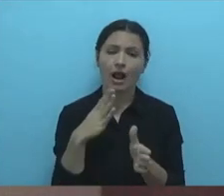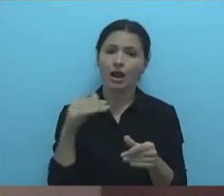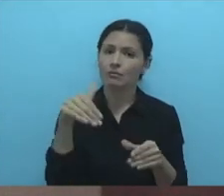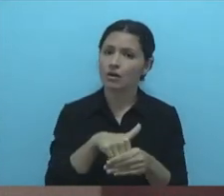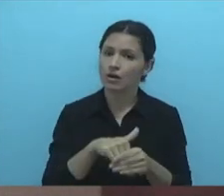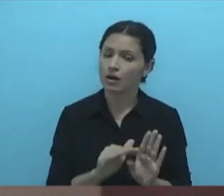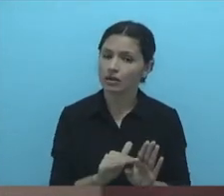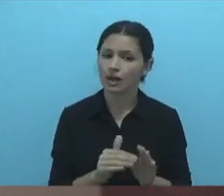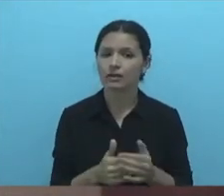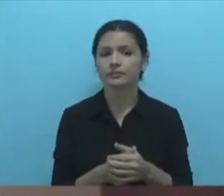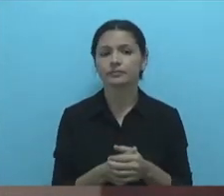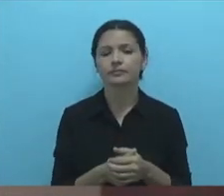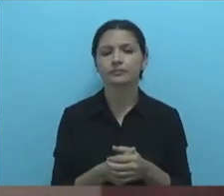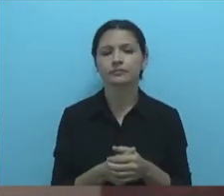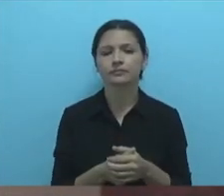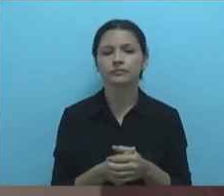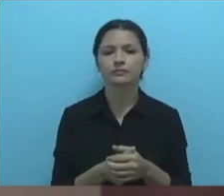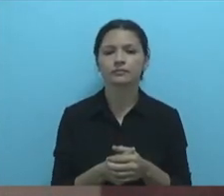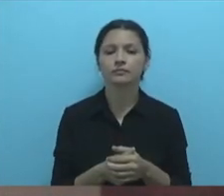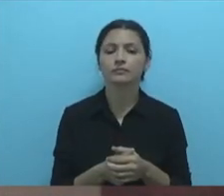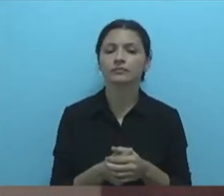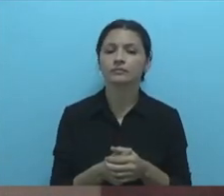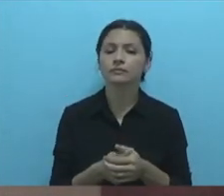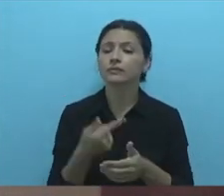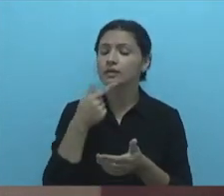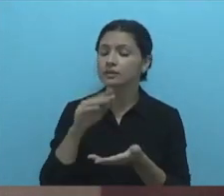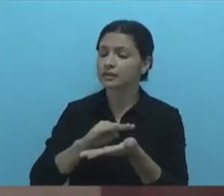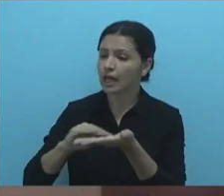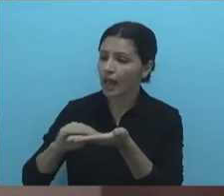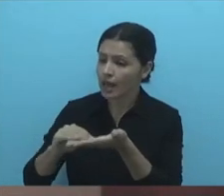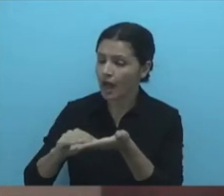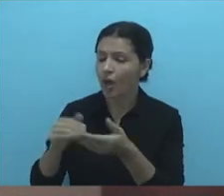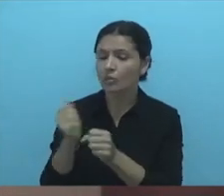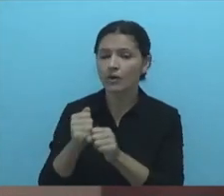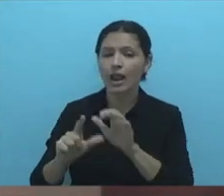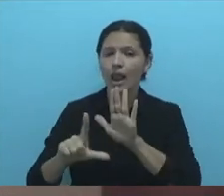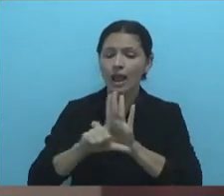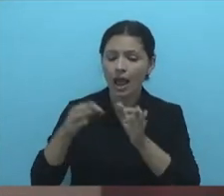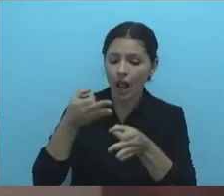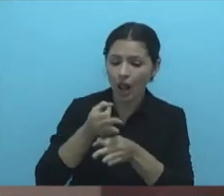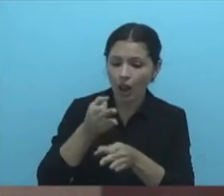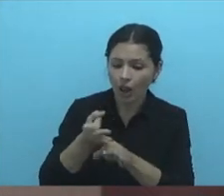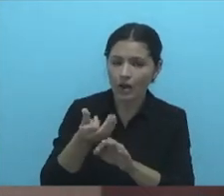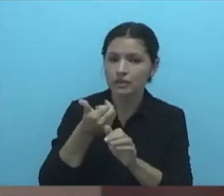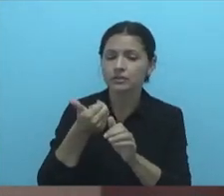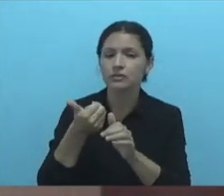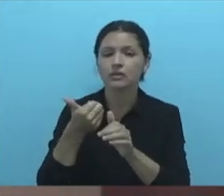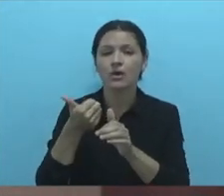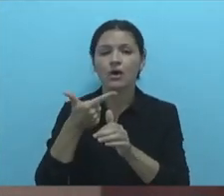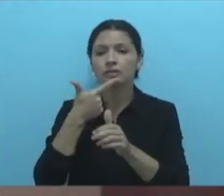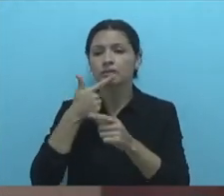media sanción le vamos a seguir pidiendo al senado también una ley de educación sexual integral para que haya infancias que sean libres